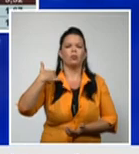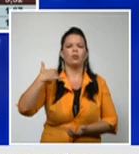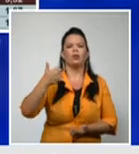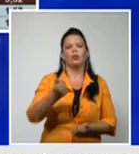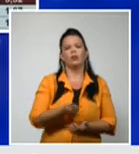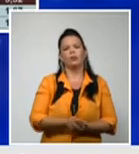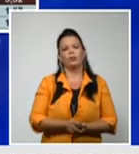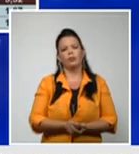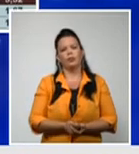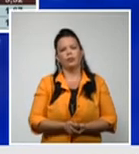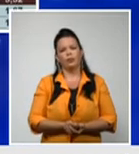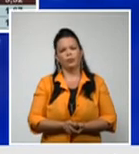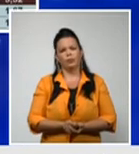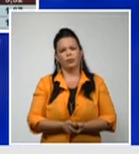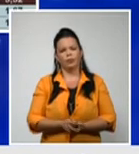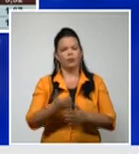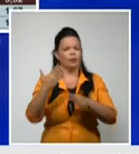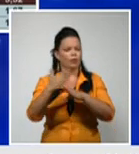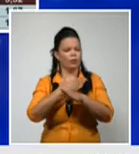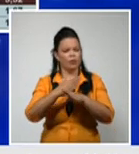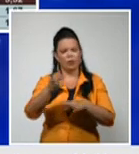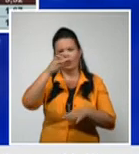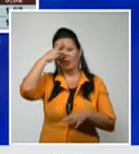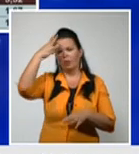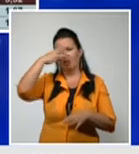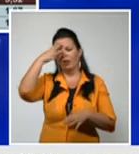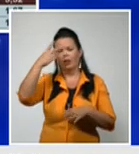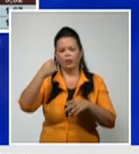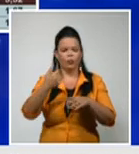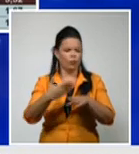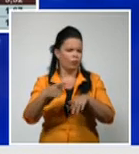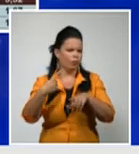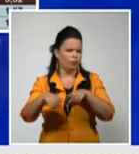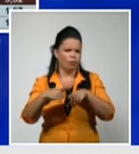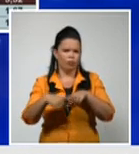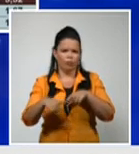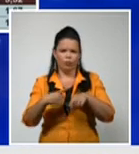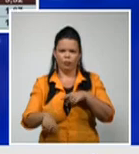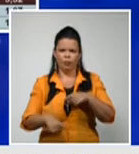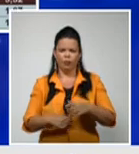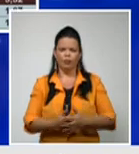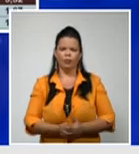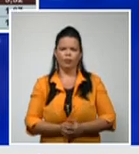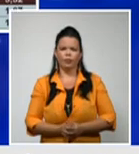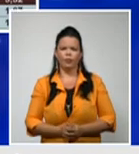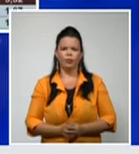nuestra región, con un número por encima de los 2 millones de casos confirmados.